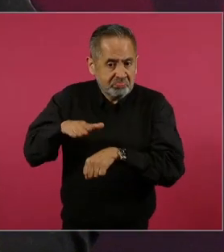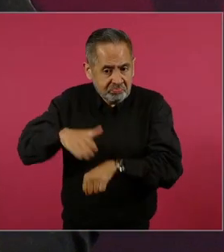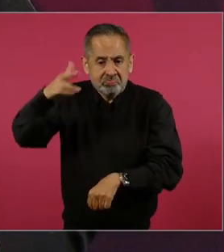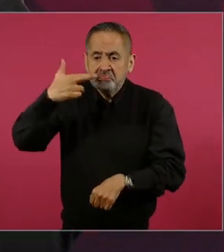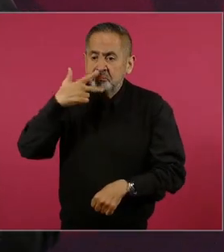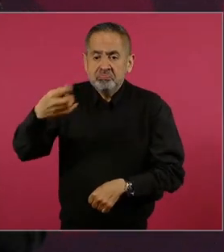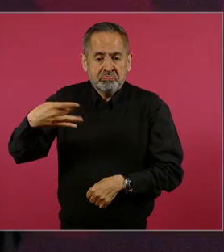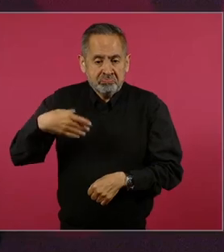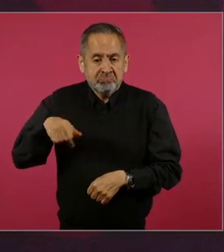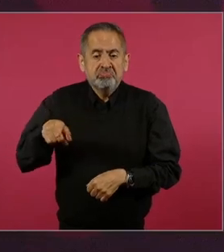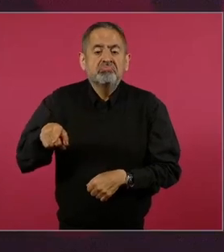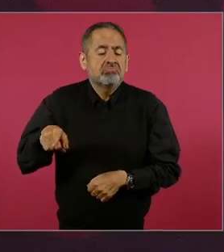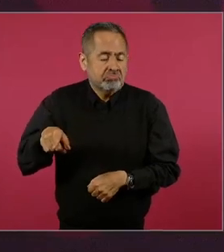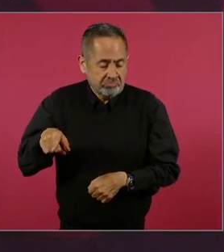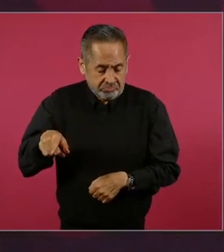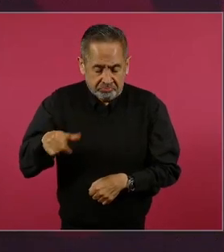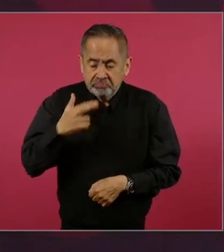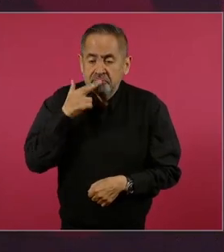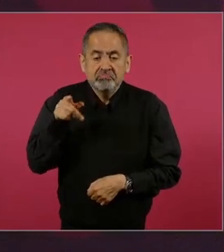porque